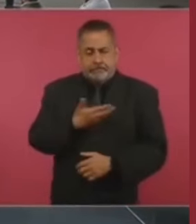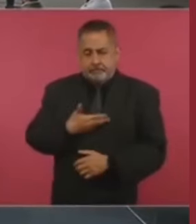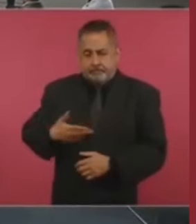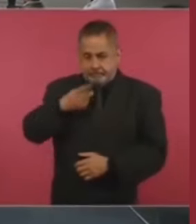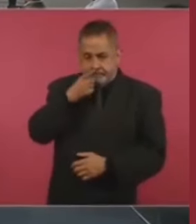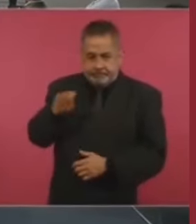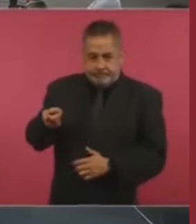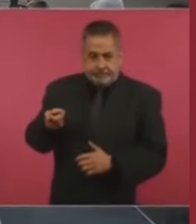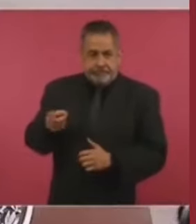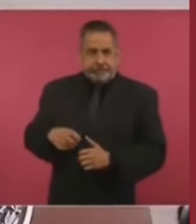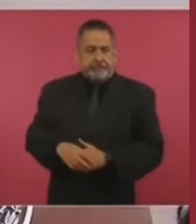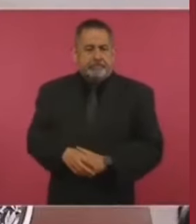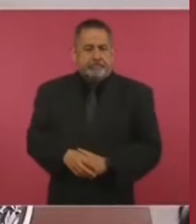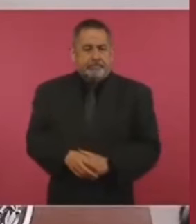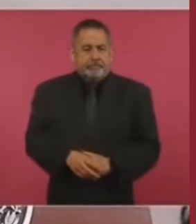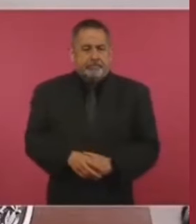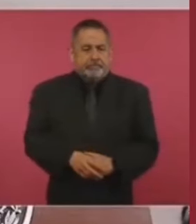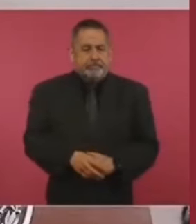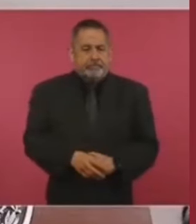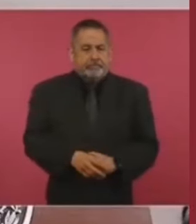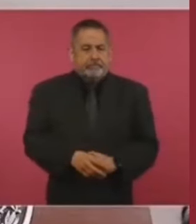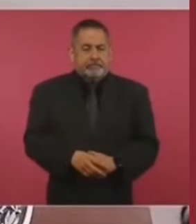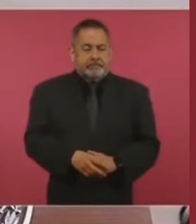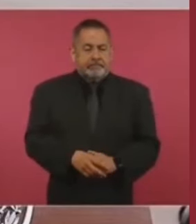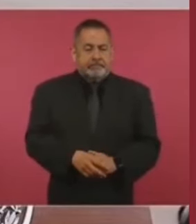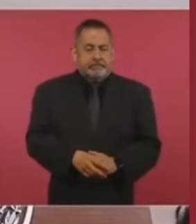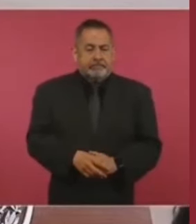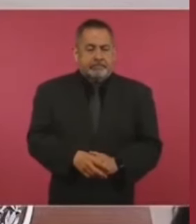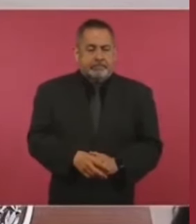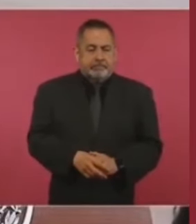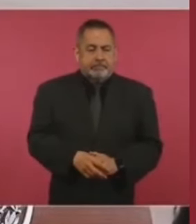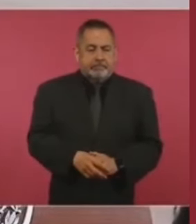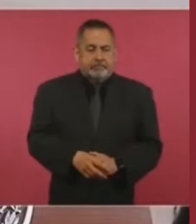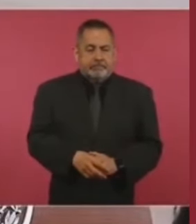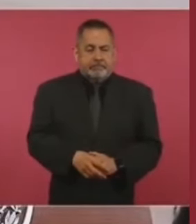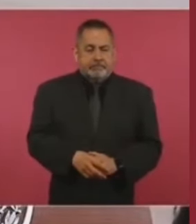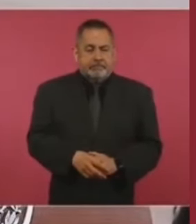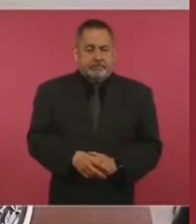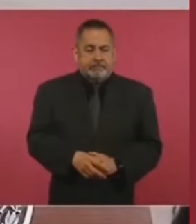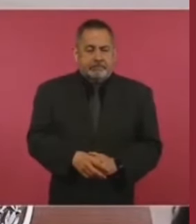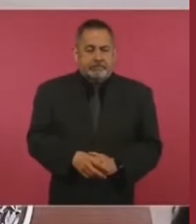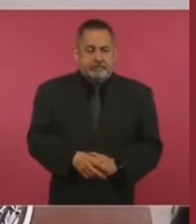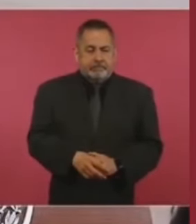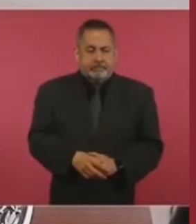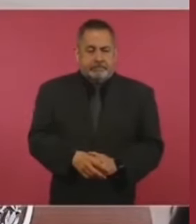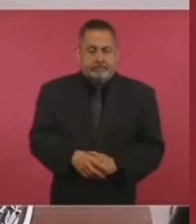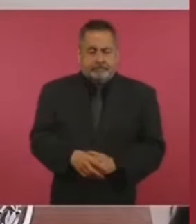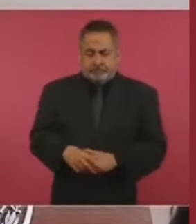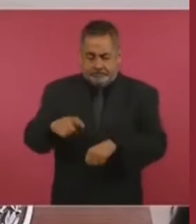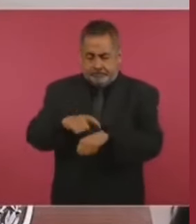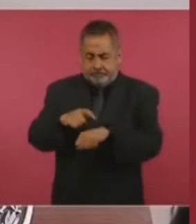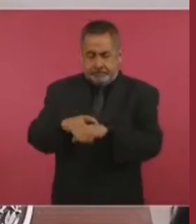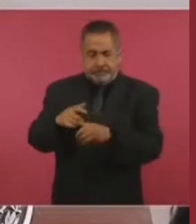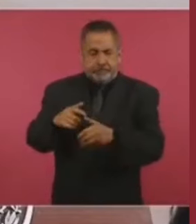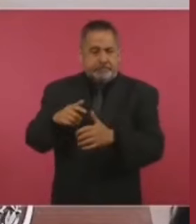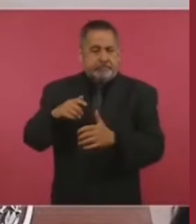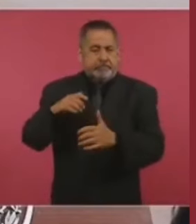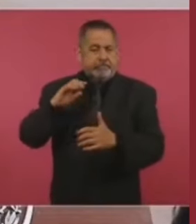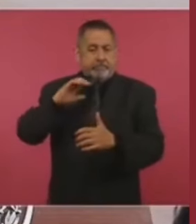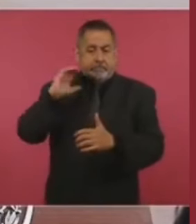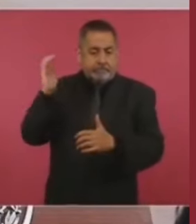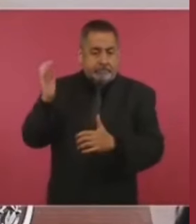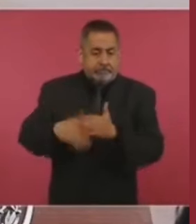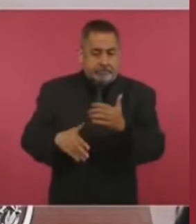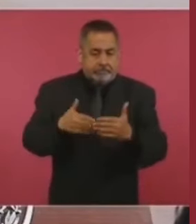destacando su valentía y sabiduría anno expresó su confianza en que Mujica saldrá adelante dado su espíritu fuerte y